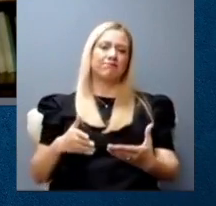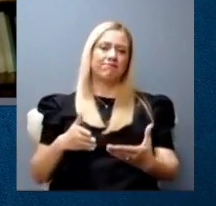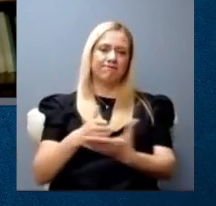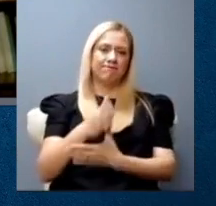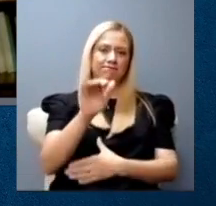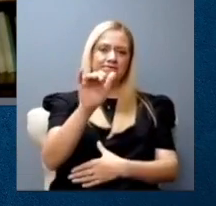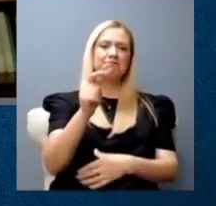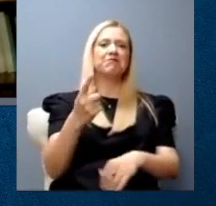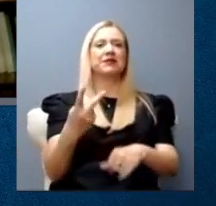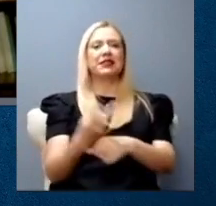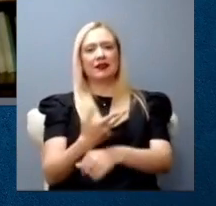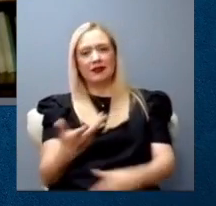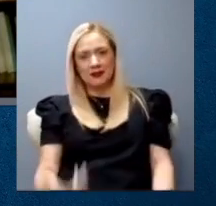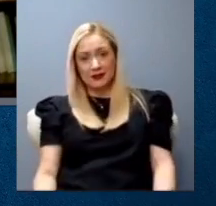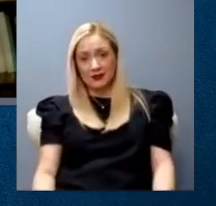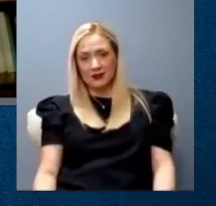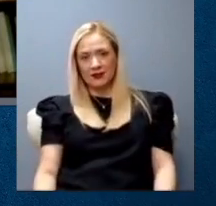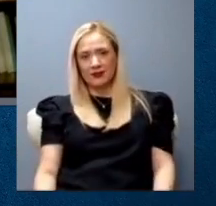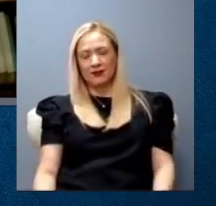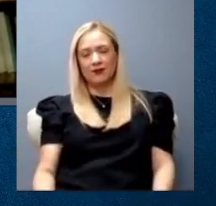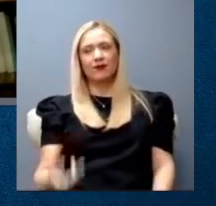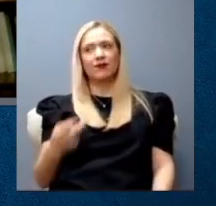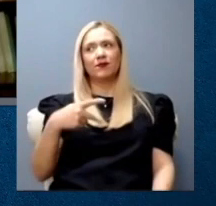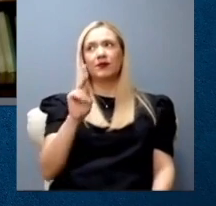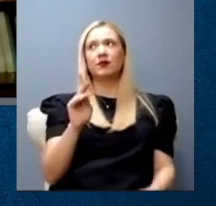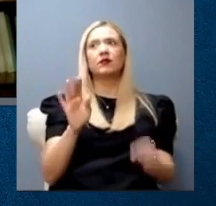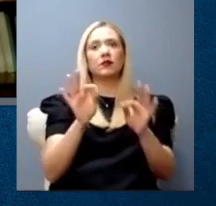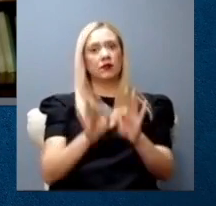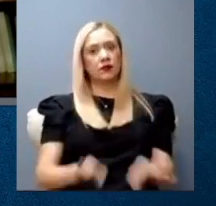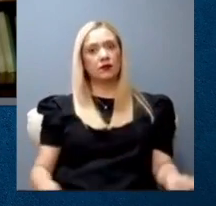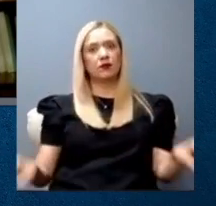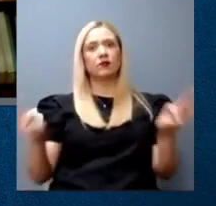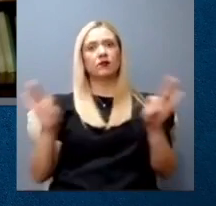tenido un rol fundamental en